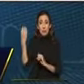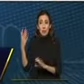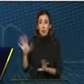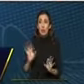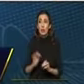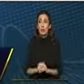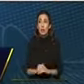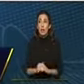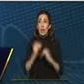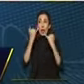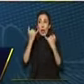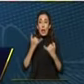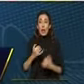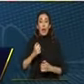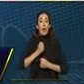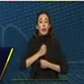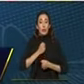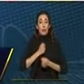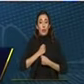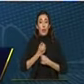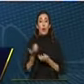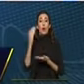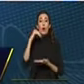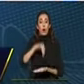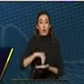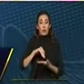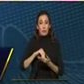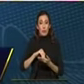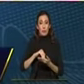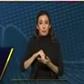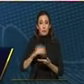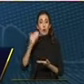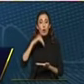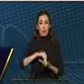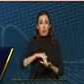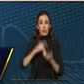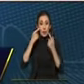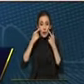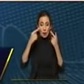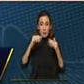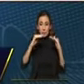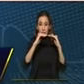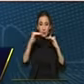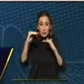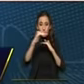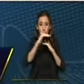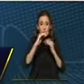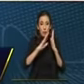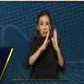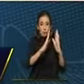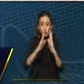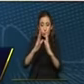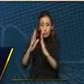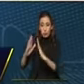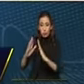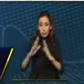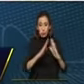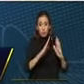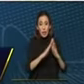estaban descuidados. Por eso nos demos la tarea de volver a categorizarlos. Volvimos a categorizarlos,